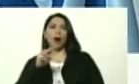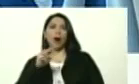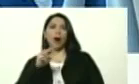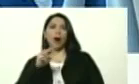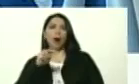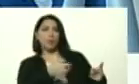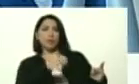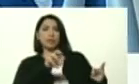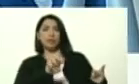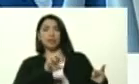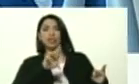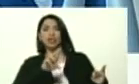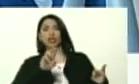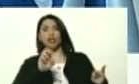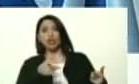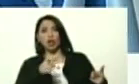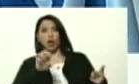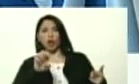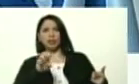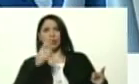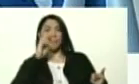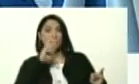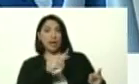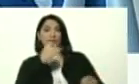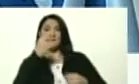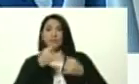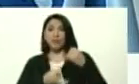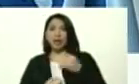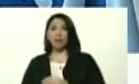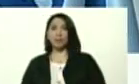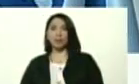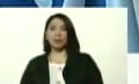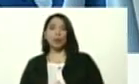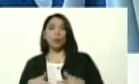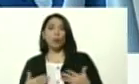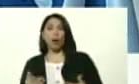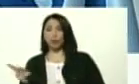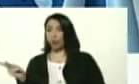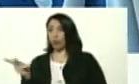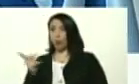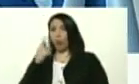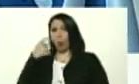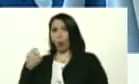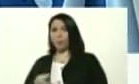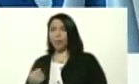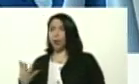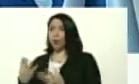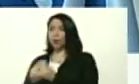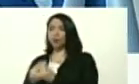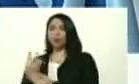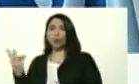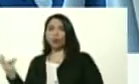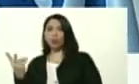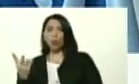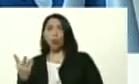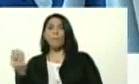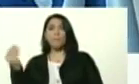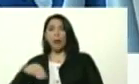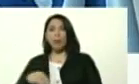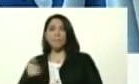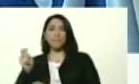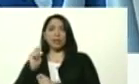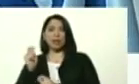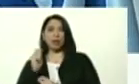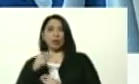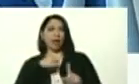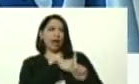Roterán. Pero vean que finalmente, mientras los escoltas junto con dos pescadores agredían al adolescente